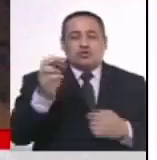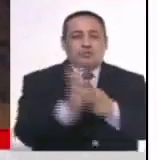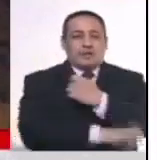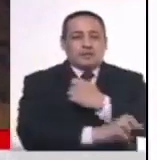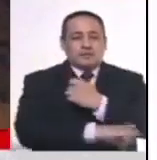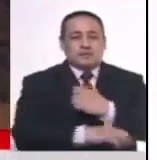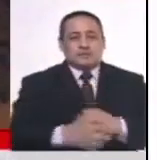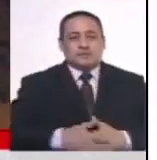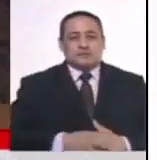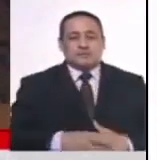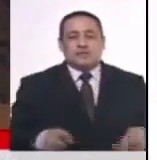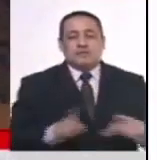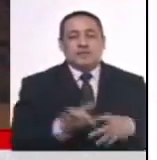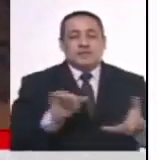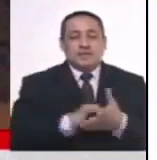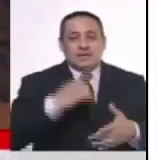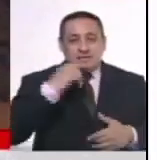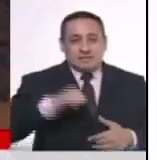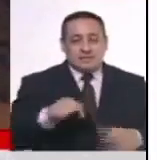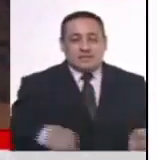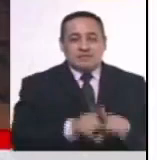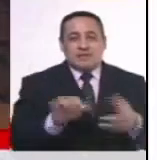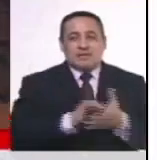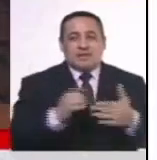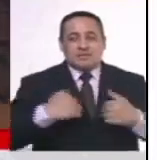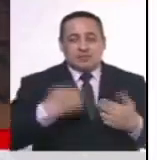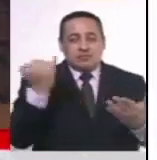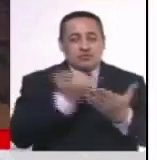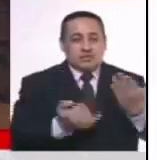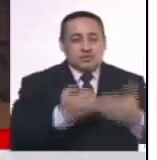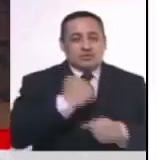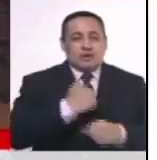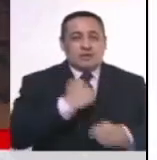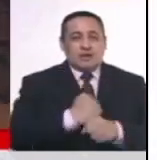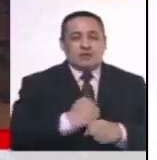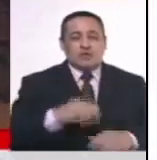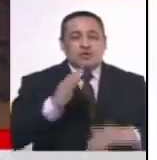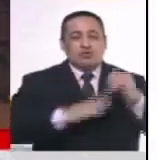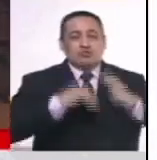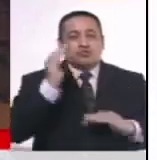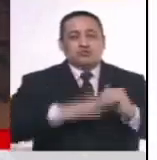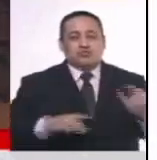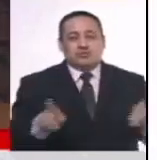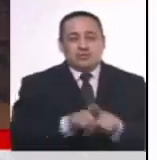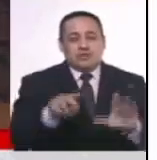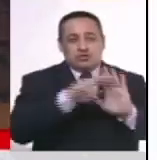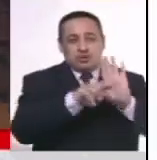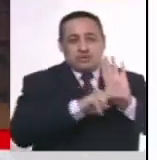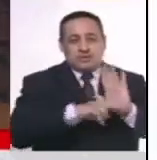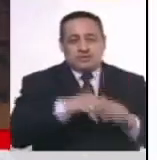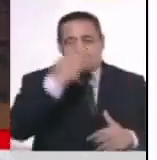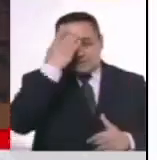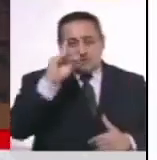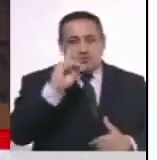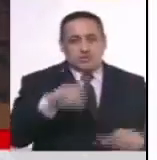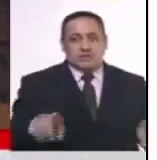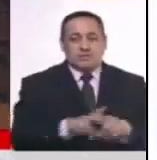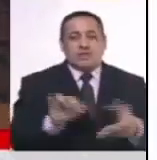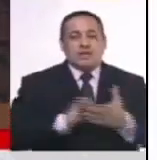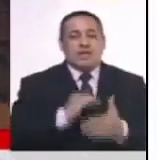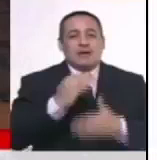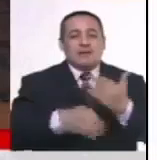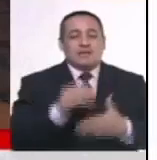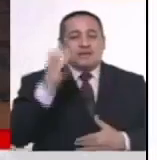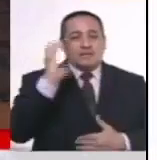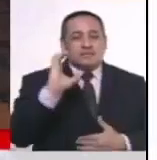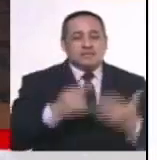naciones, que sí tienen un diseño elaborado en la construcción de normativas y decisiones que promuevan la